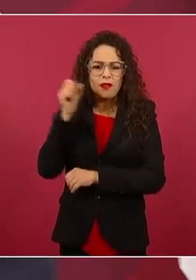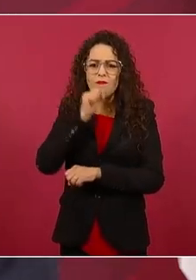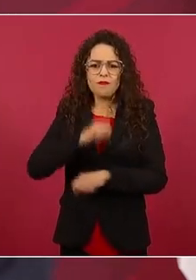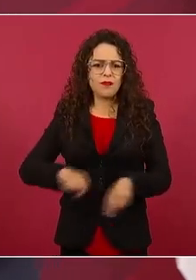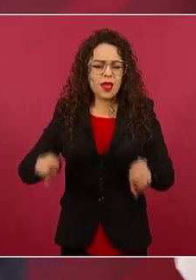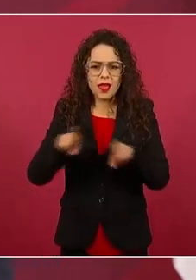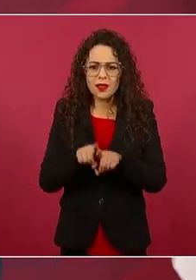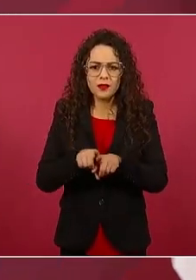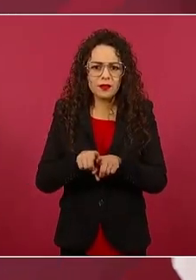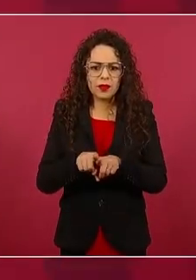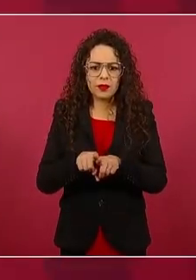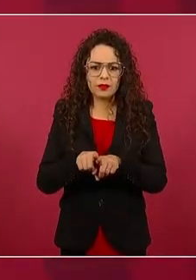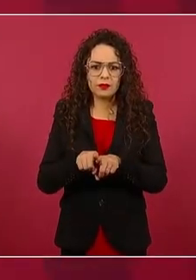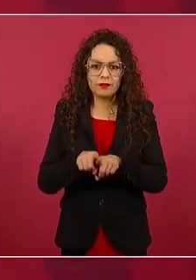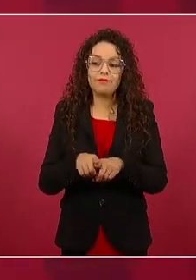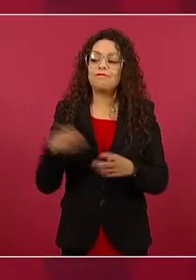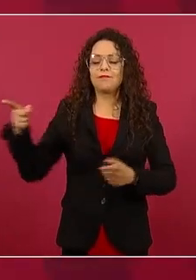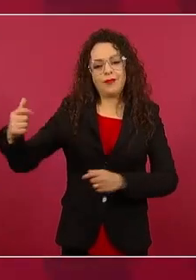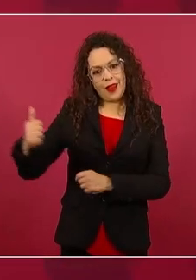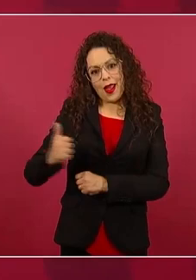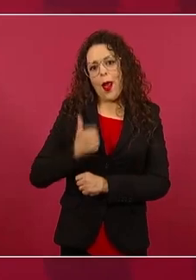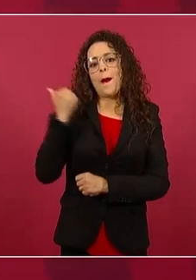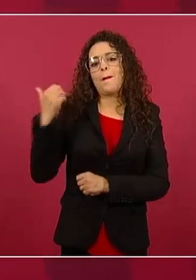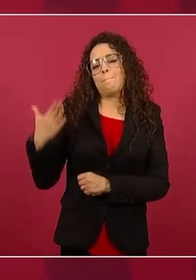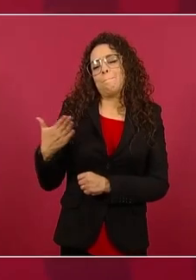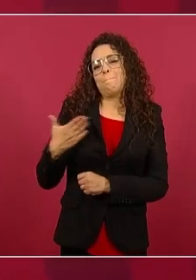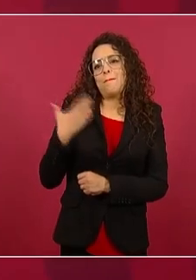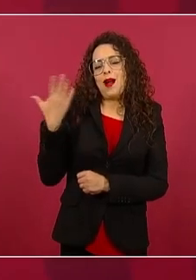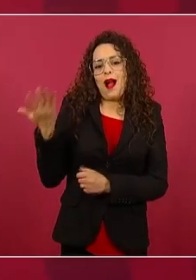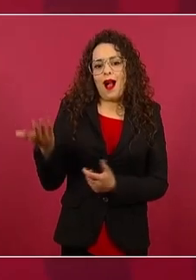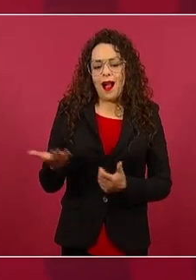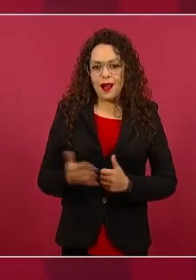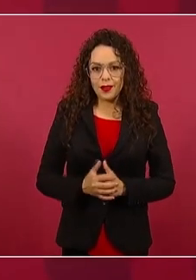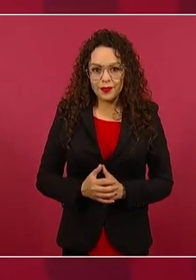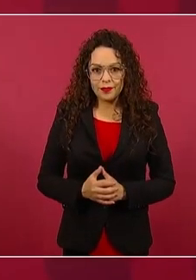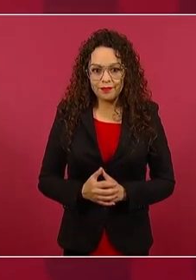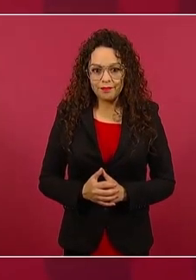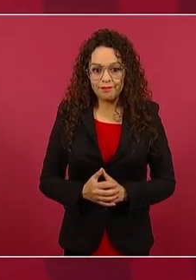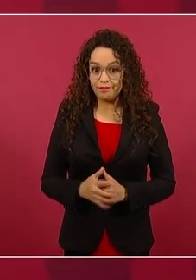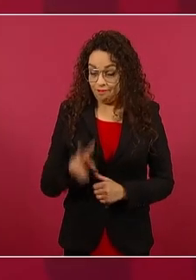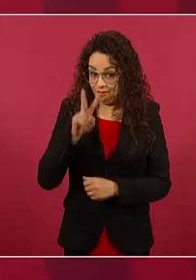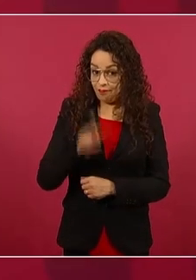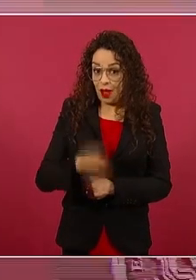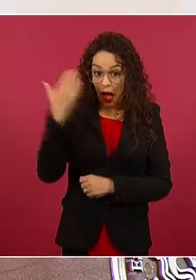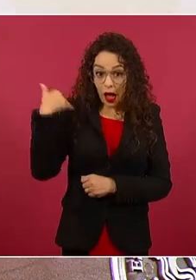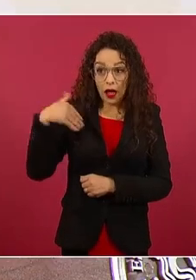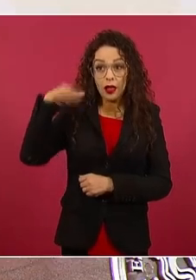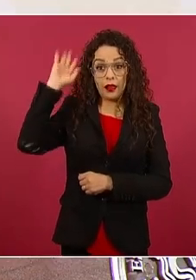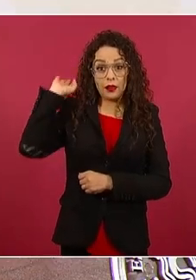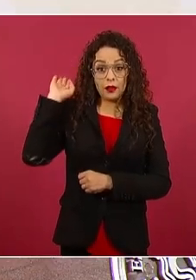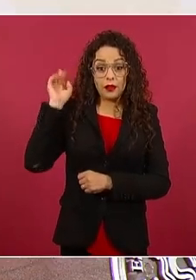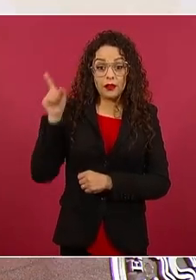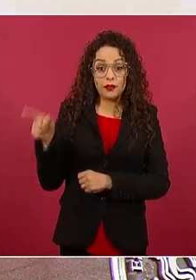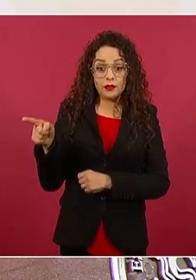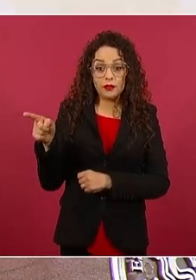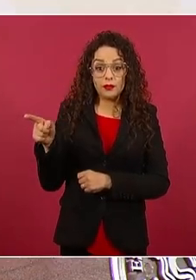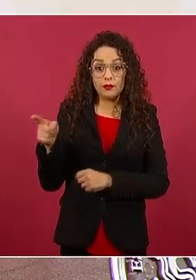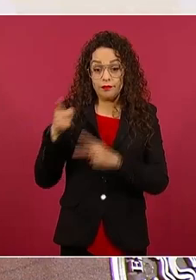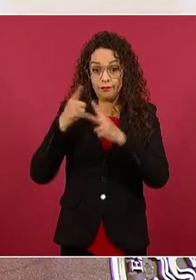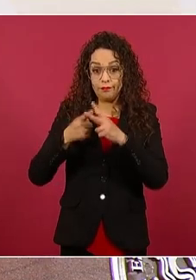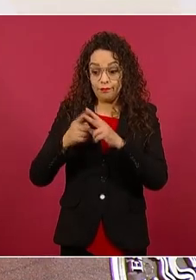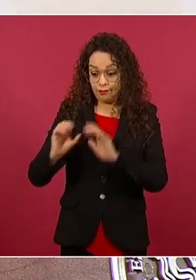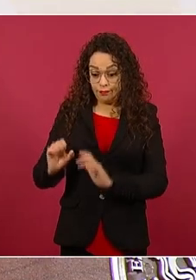que ellos también sacaran provecho, porque ¿cuánto se llevaba a Krause del